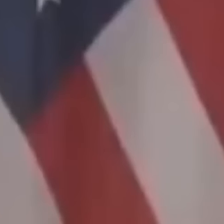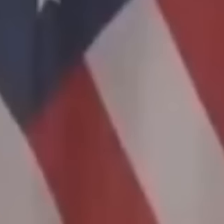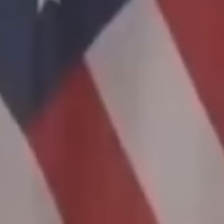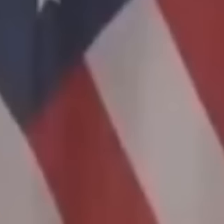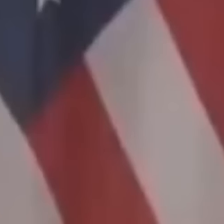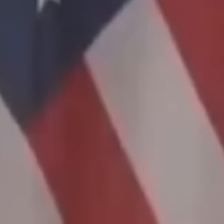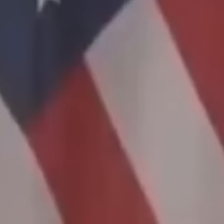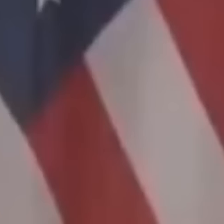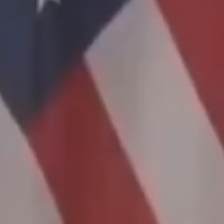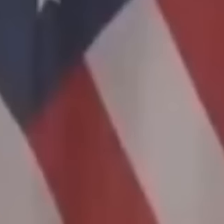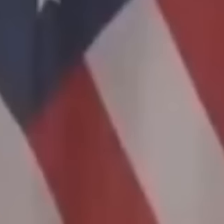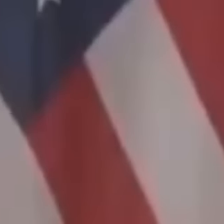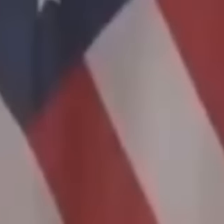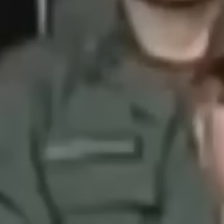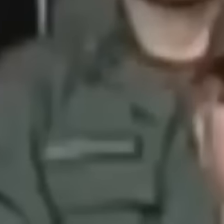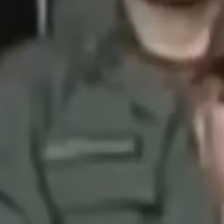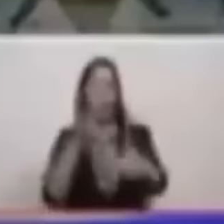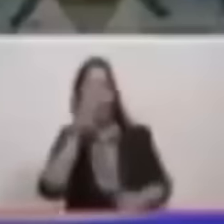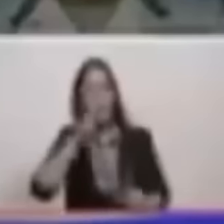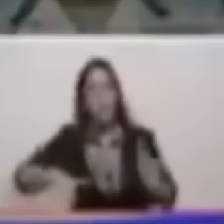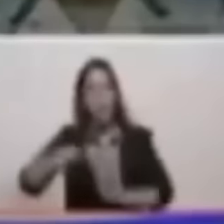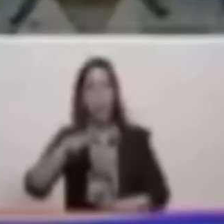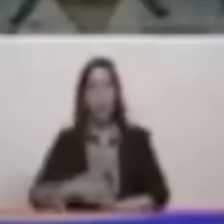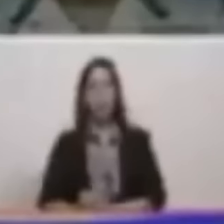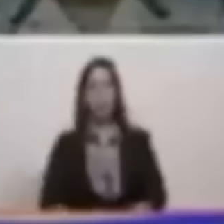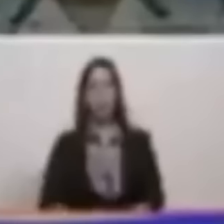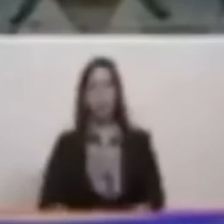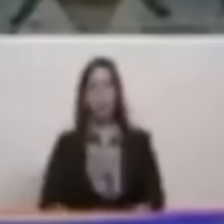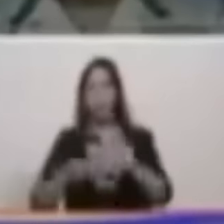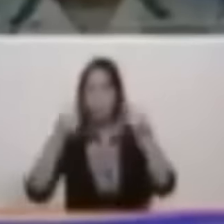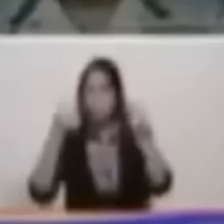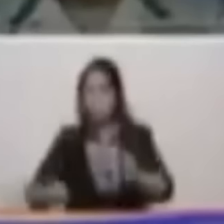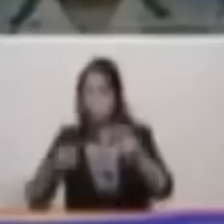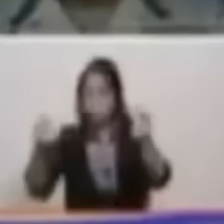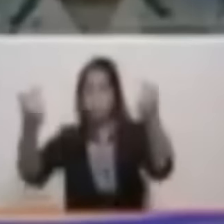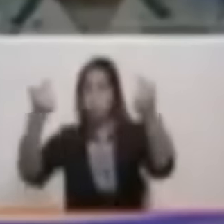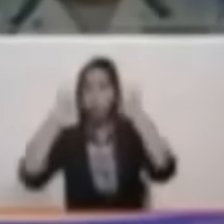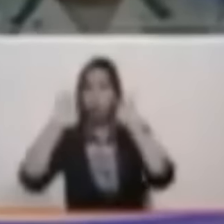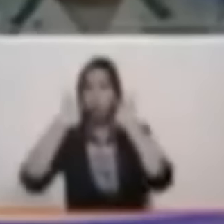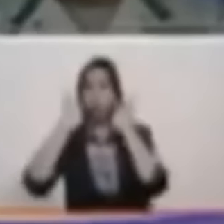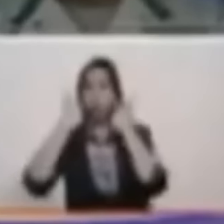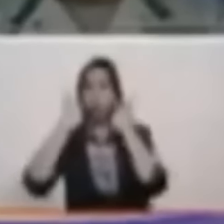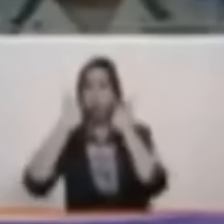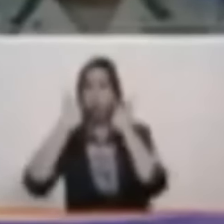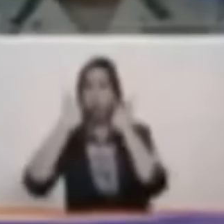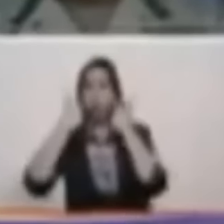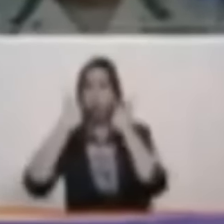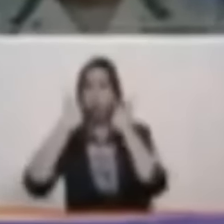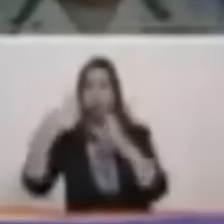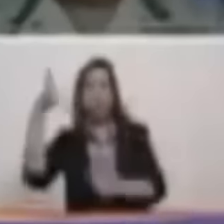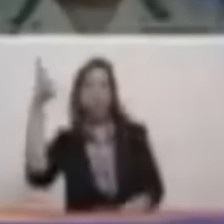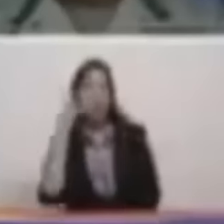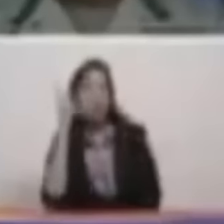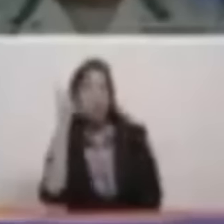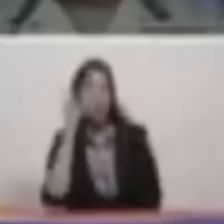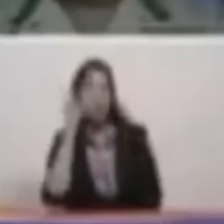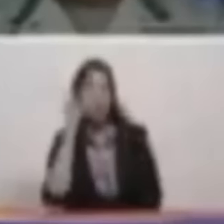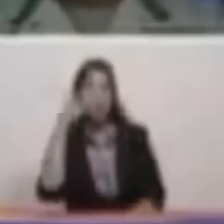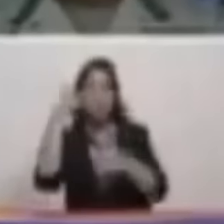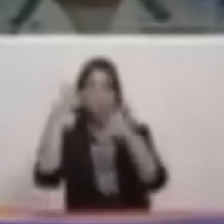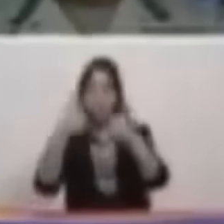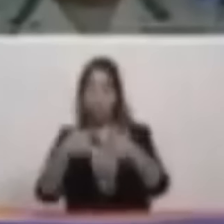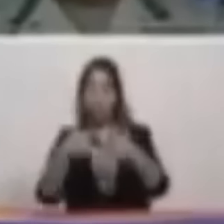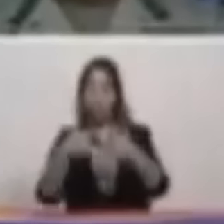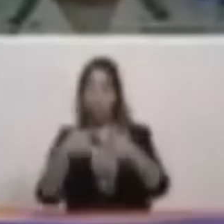dejado claro sabemos en esos momentos que maduro sabemos en esos momentos que maduro estaría dispuesto a entregar a